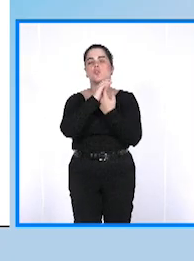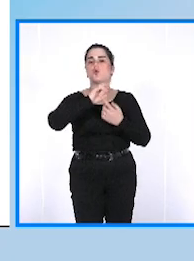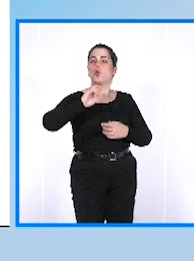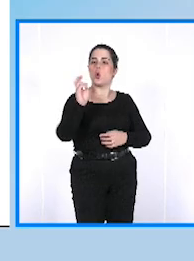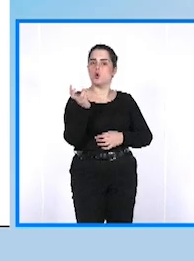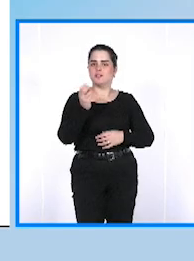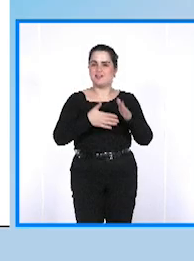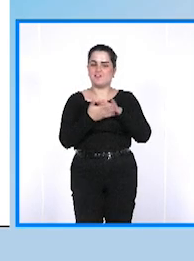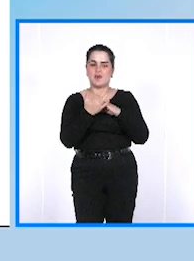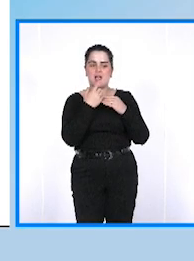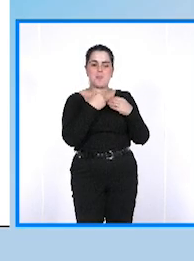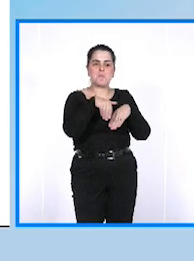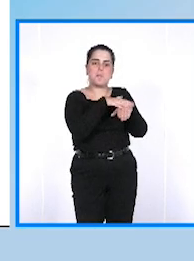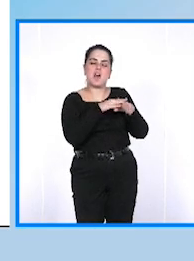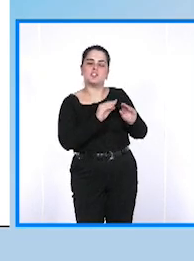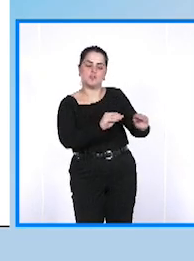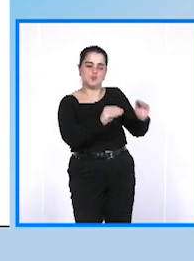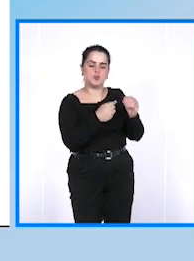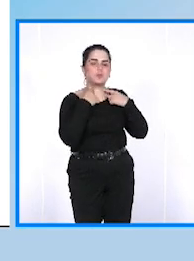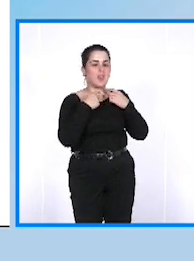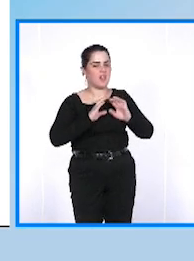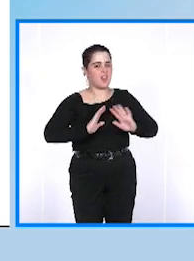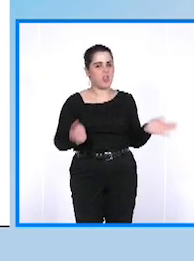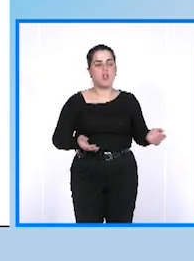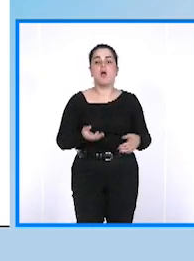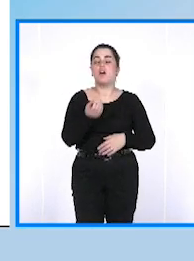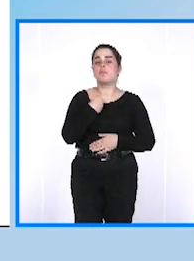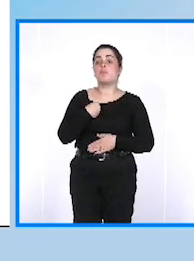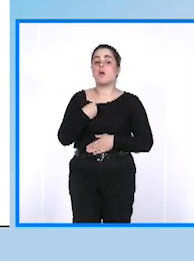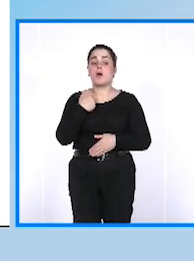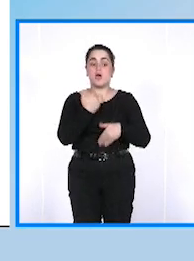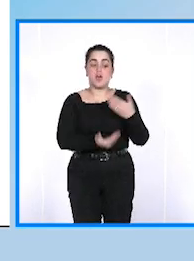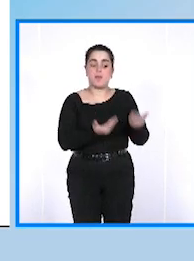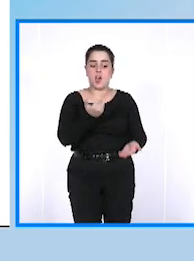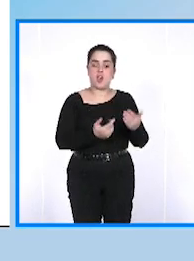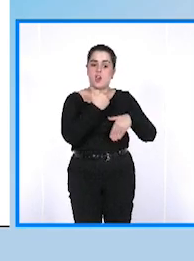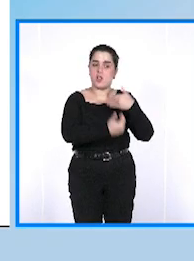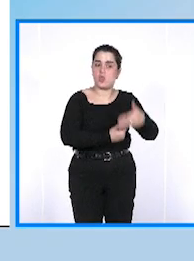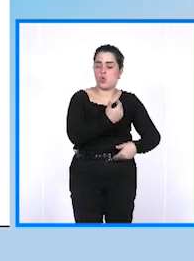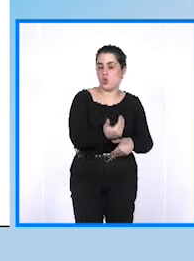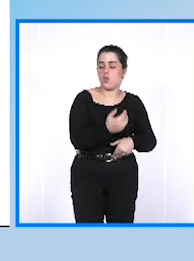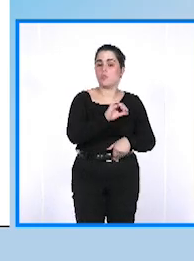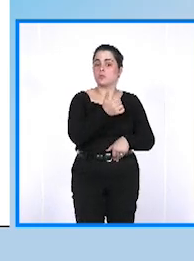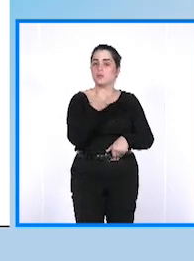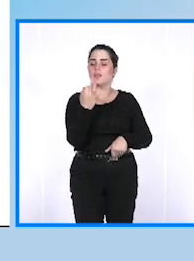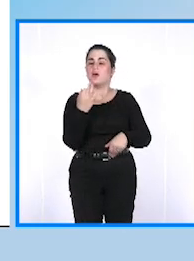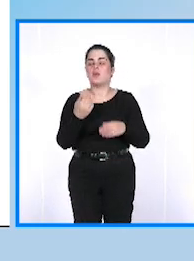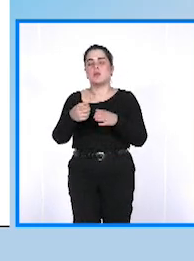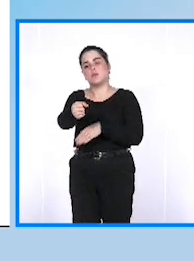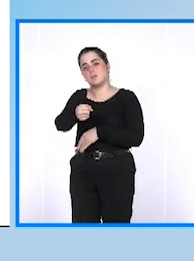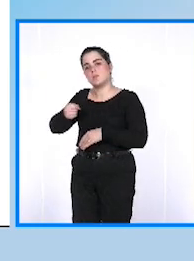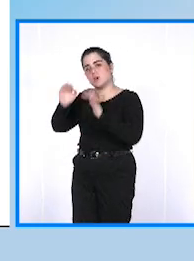perder su esencia además de la evaluación de procesos hemos abordado la evaluación institucional